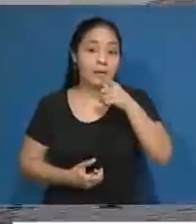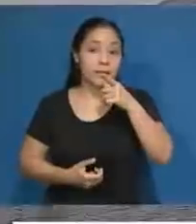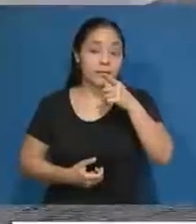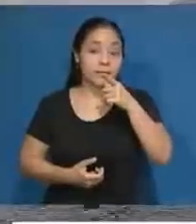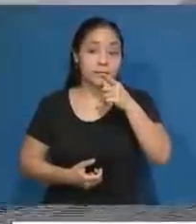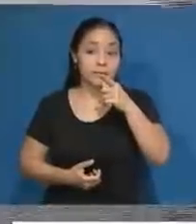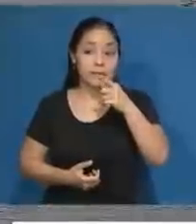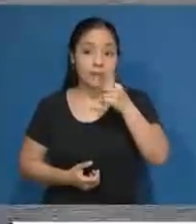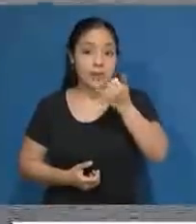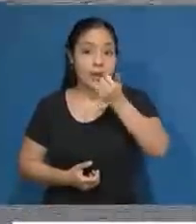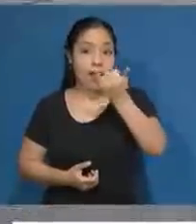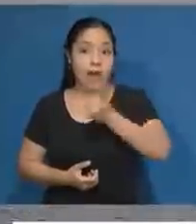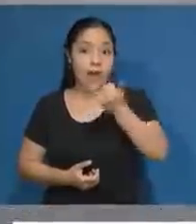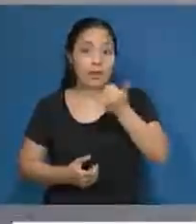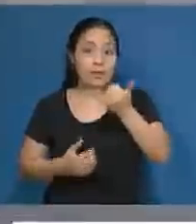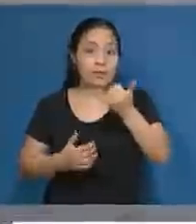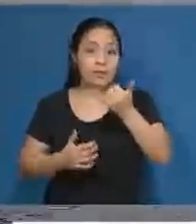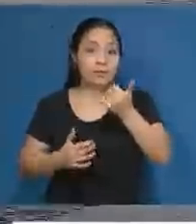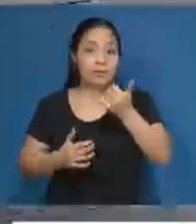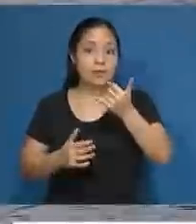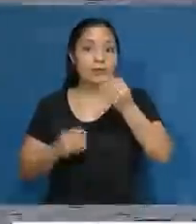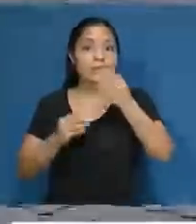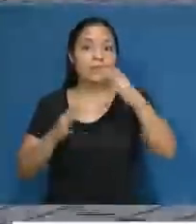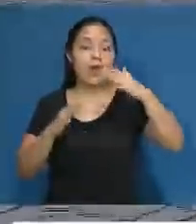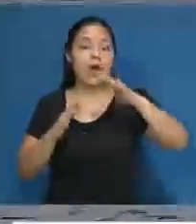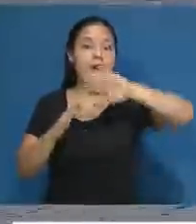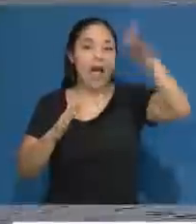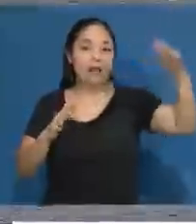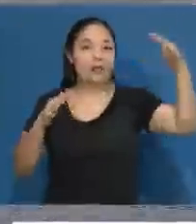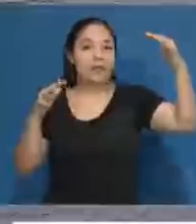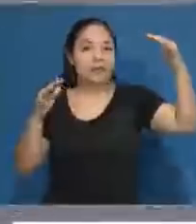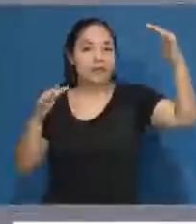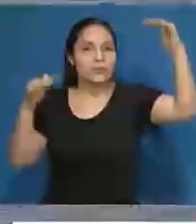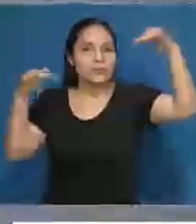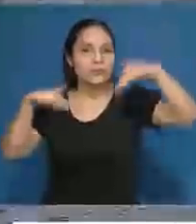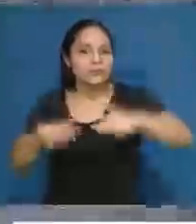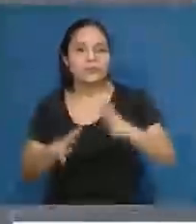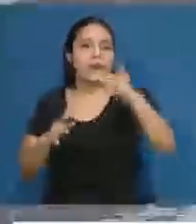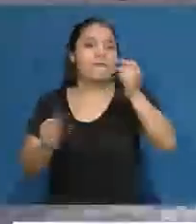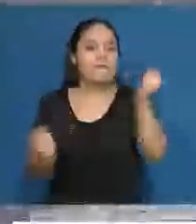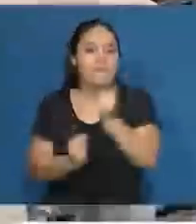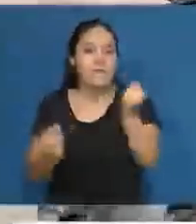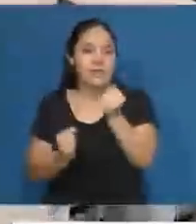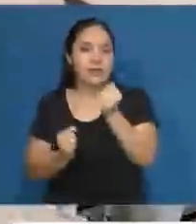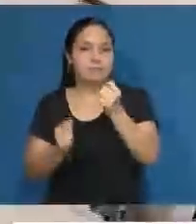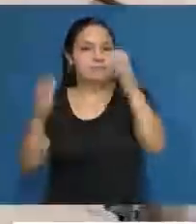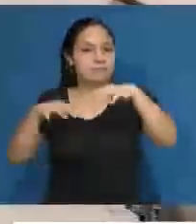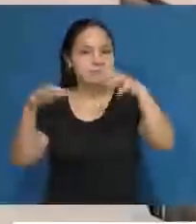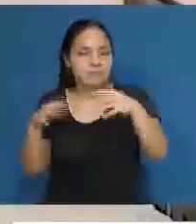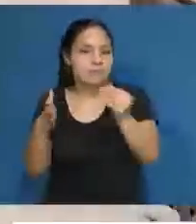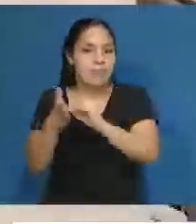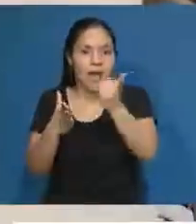este sistema, un sistema de baja presión en altura, que provoca estas precipitaciones en forma de lluvia,